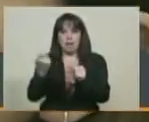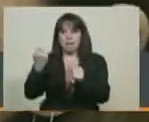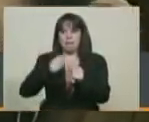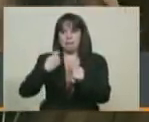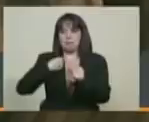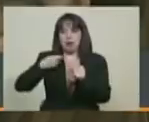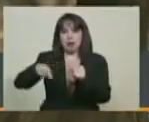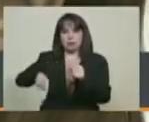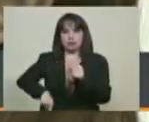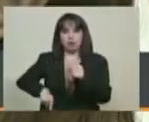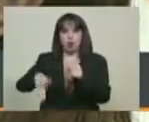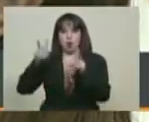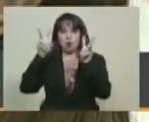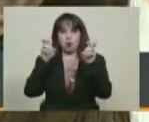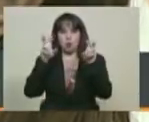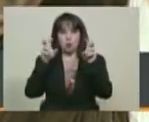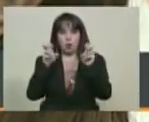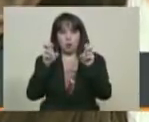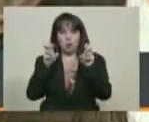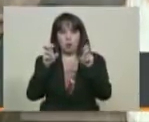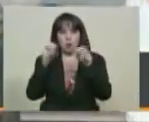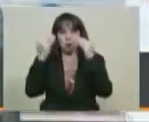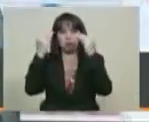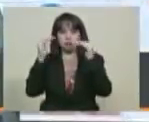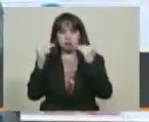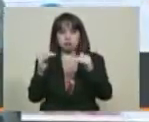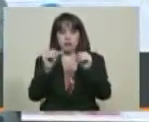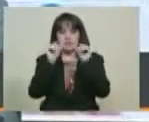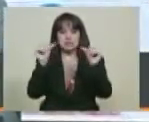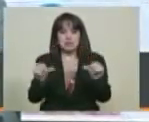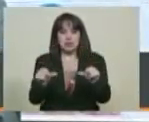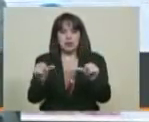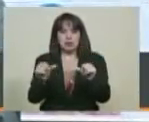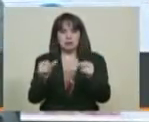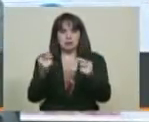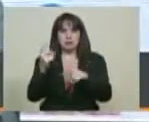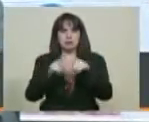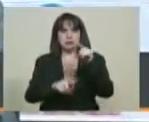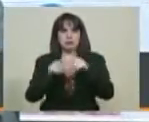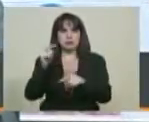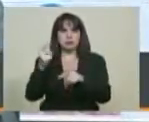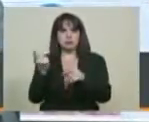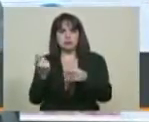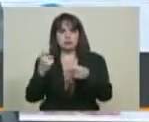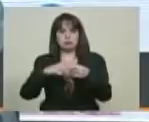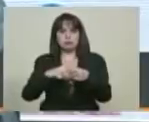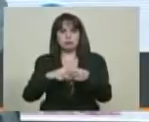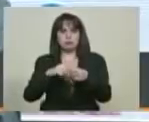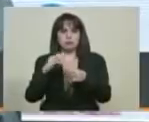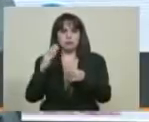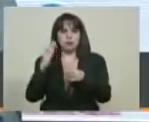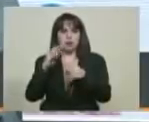nuevo sistema salarial a ese sistema del bolívar soberano anclado en el